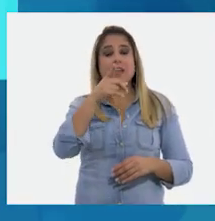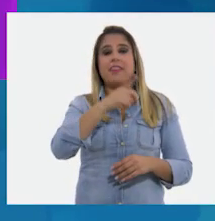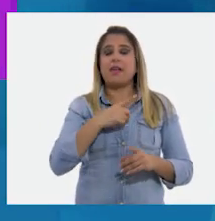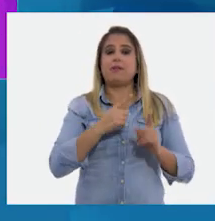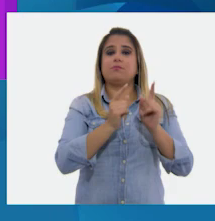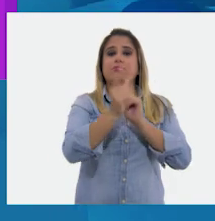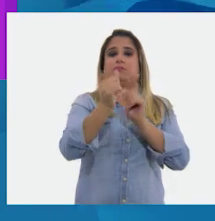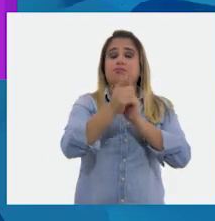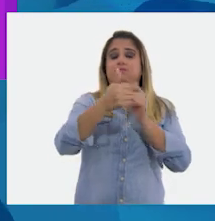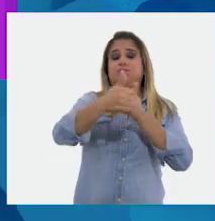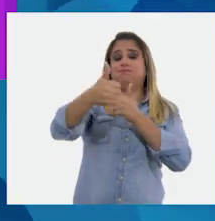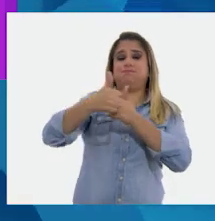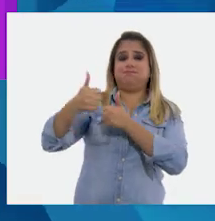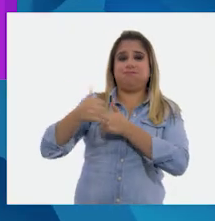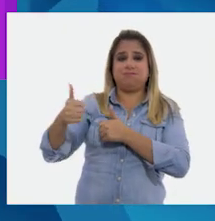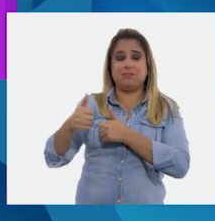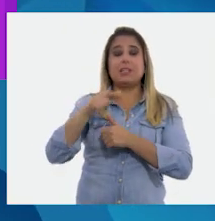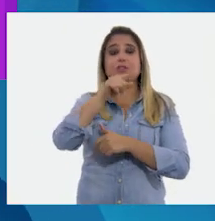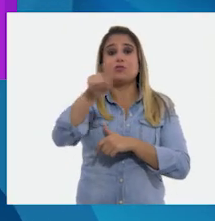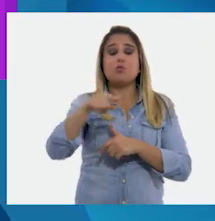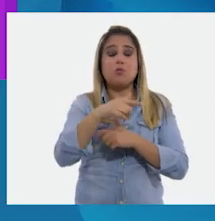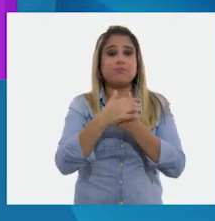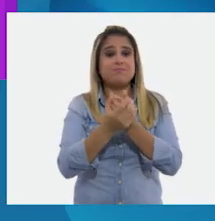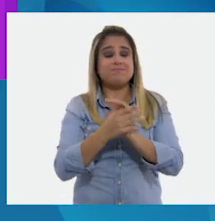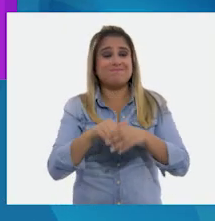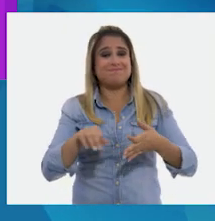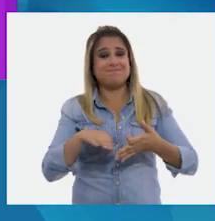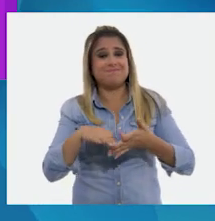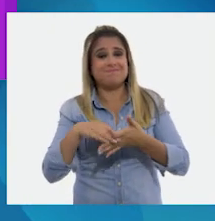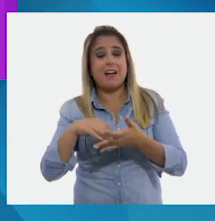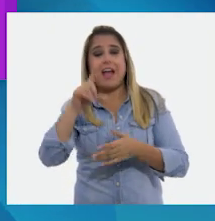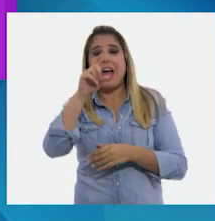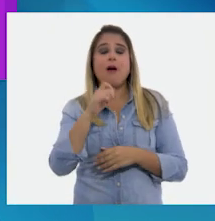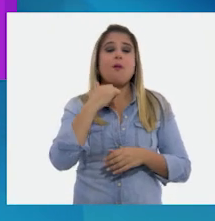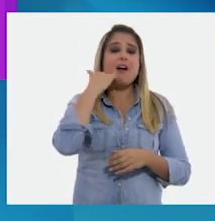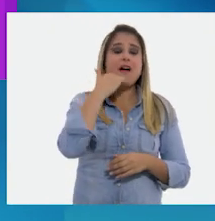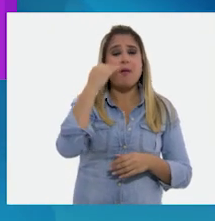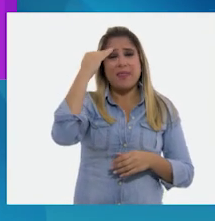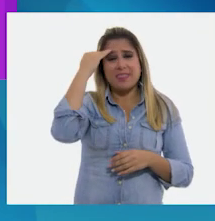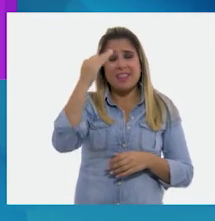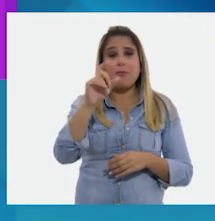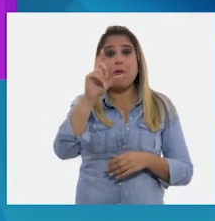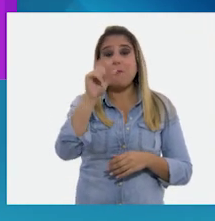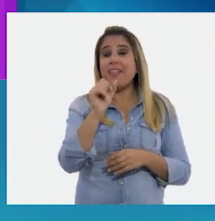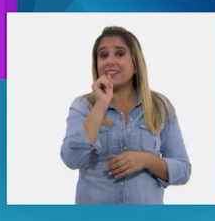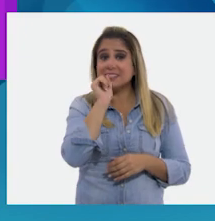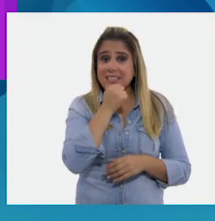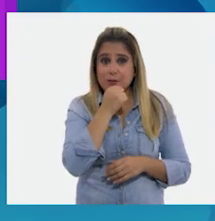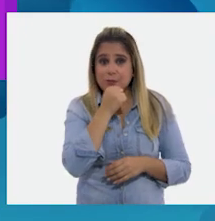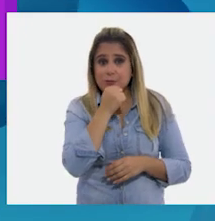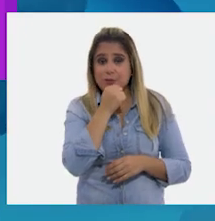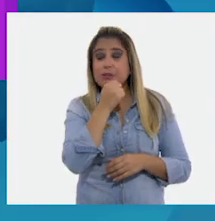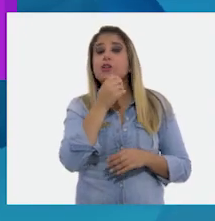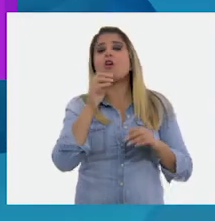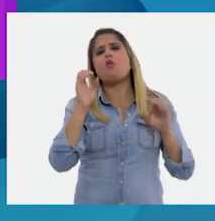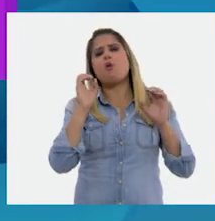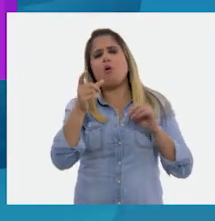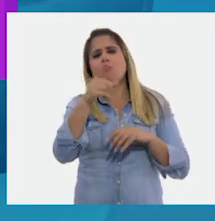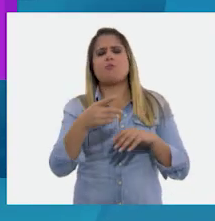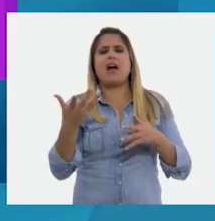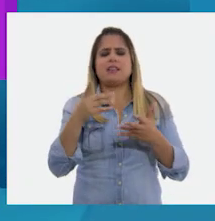distancia. Lávate las manos muy seguido con agua y jabón por lo menos durante 20 segundos. O